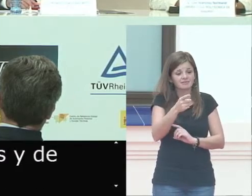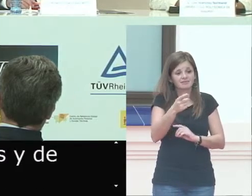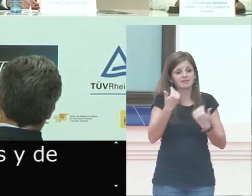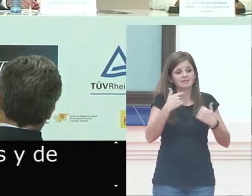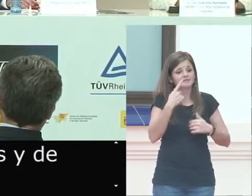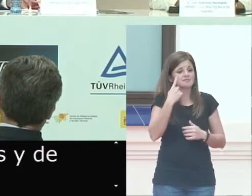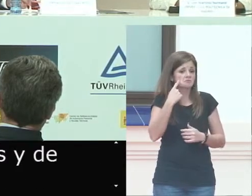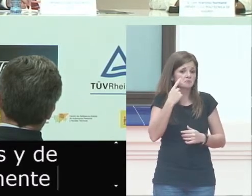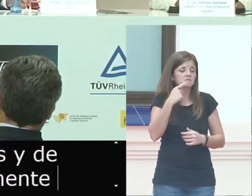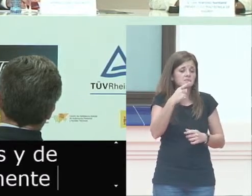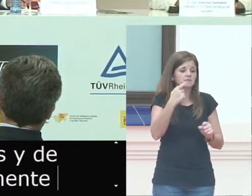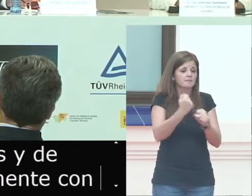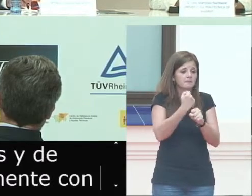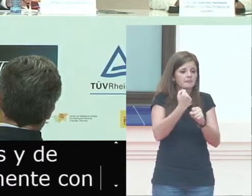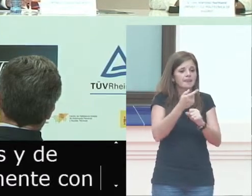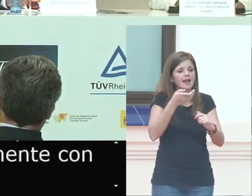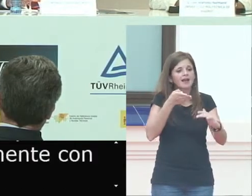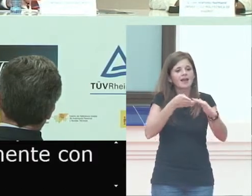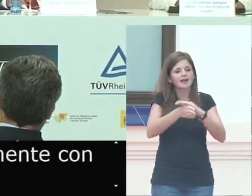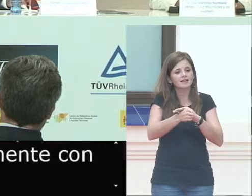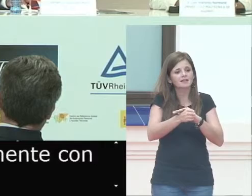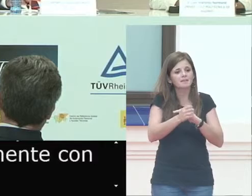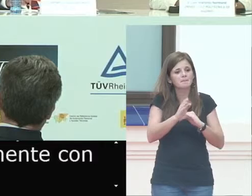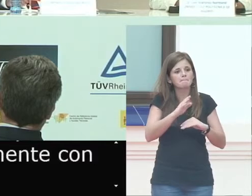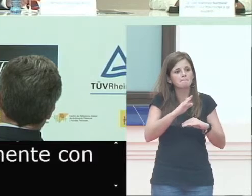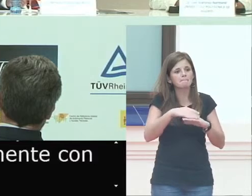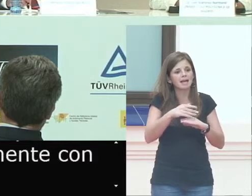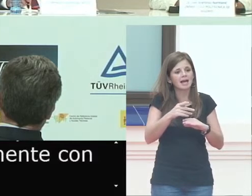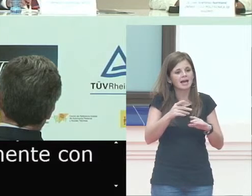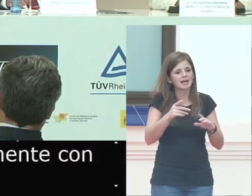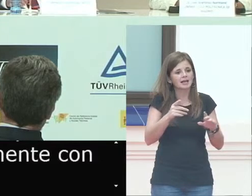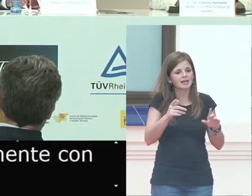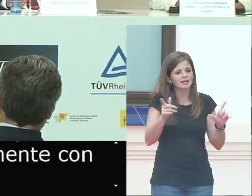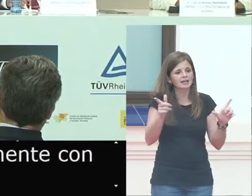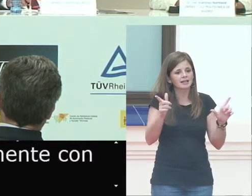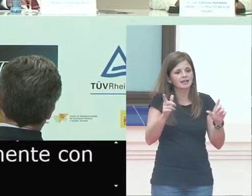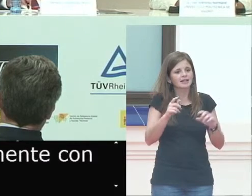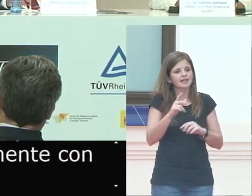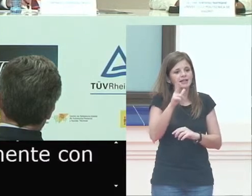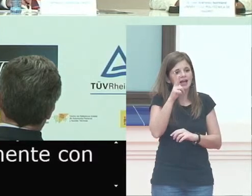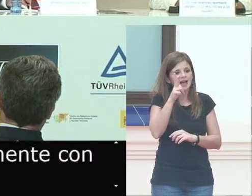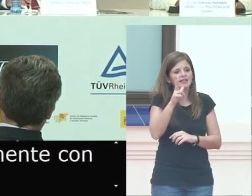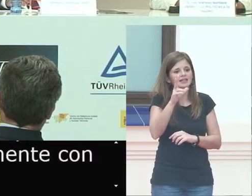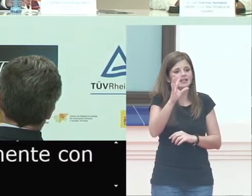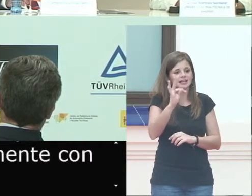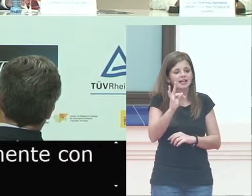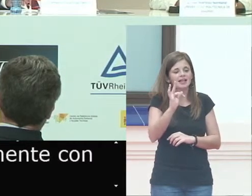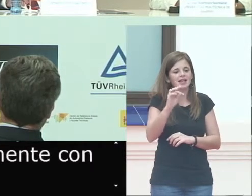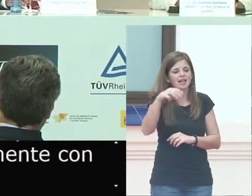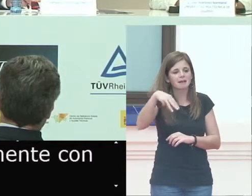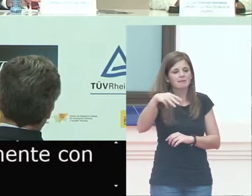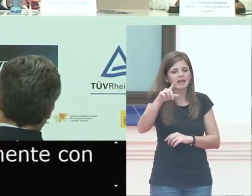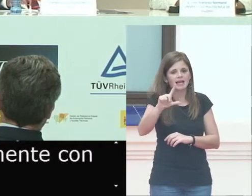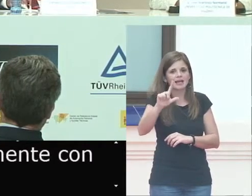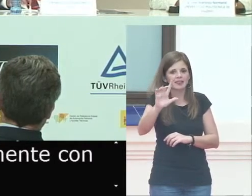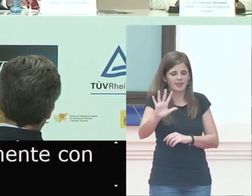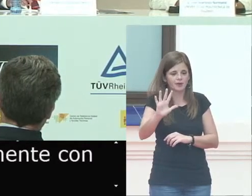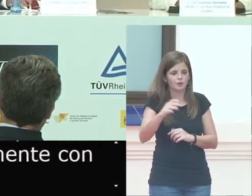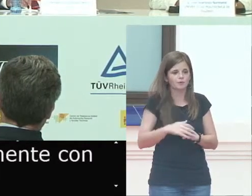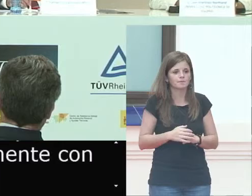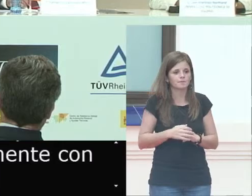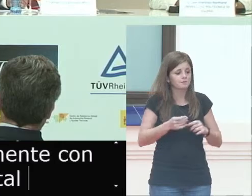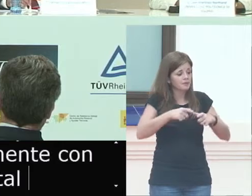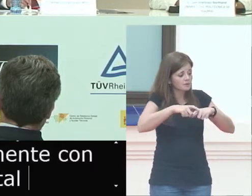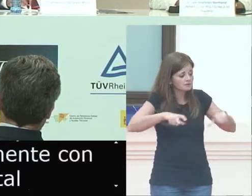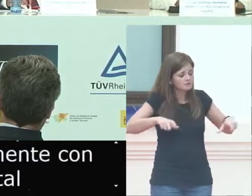habitualmente con la accesibilidad para HTML5 en el portal Yandex, concretamente. En esta mesa hablaremos de la incorporación